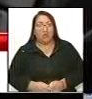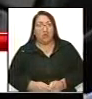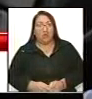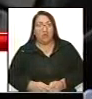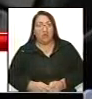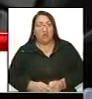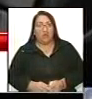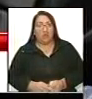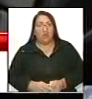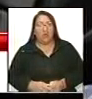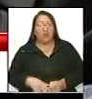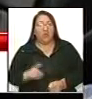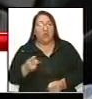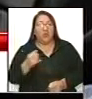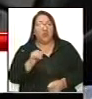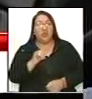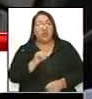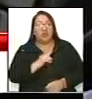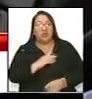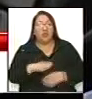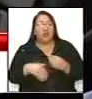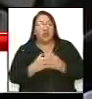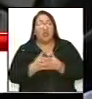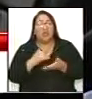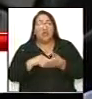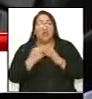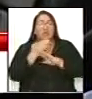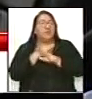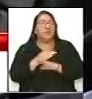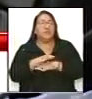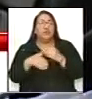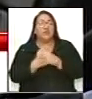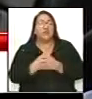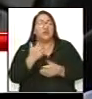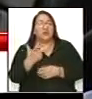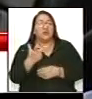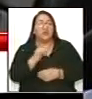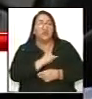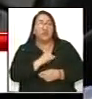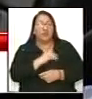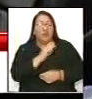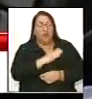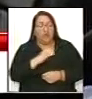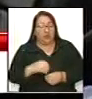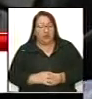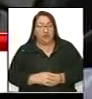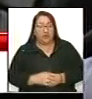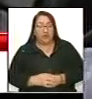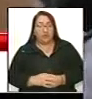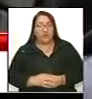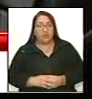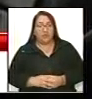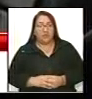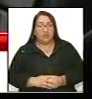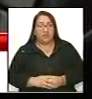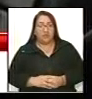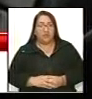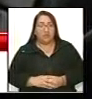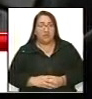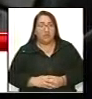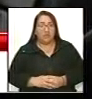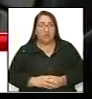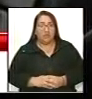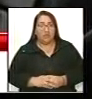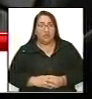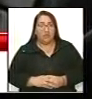tengan órganos adicionales. O sea, ¿por qué restringir únicamente estos tres órganos de gobierno? Por ejemplo, ¿no? El INDECOPI,